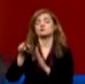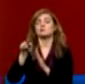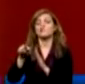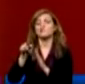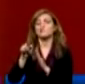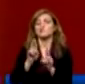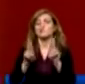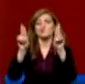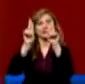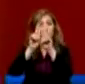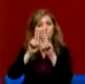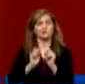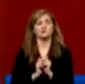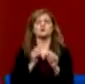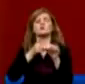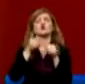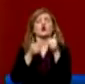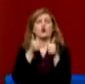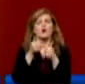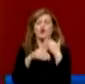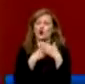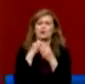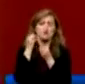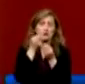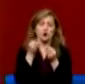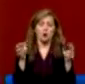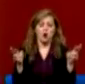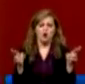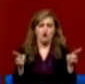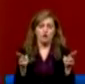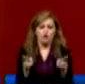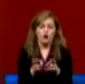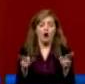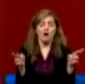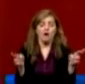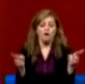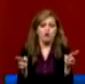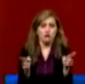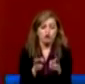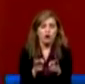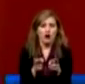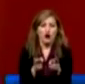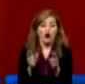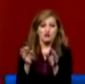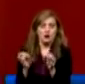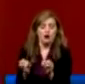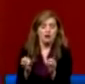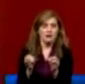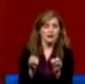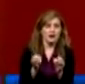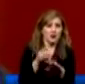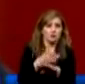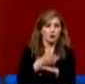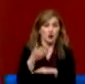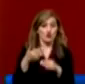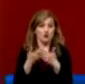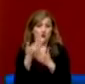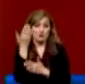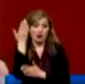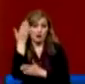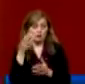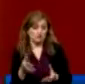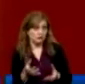poder justamente sistematizar, organizar la información para ser entregada a la